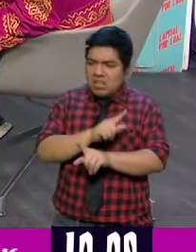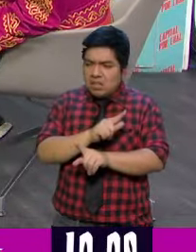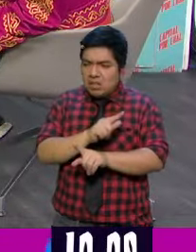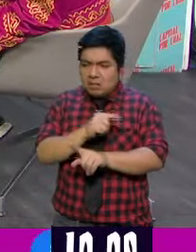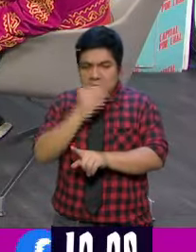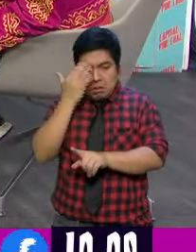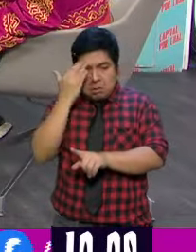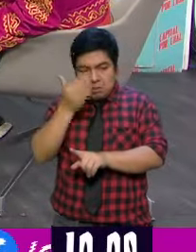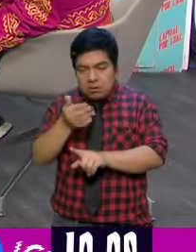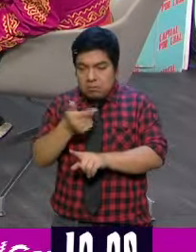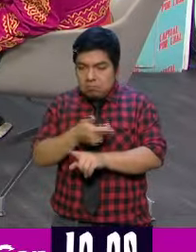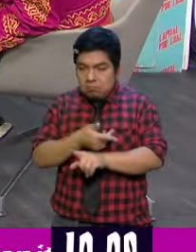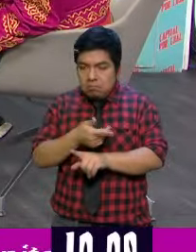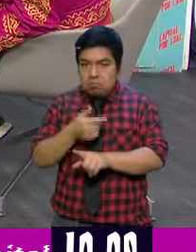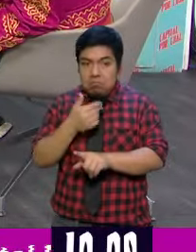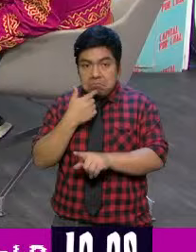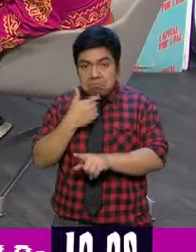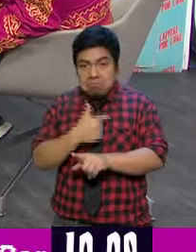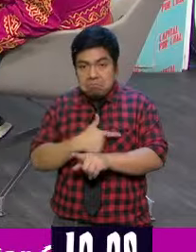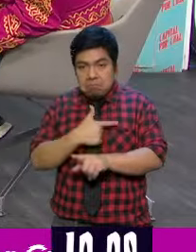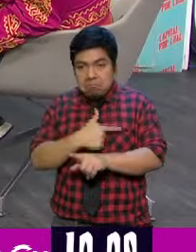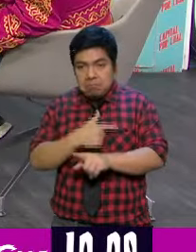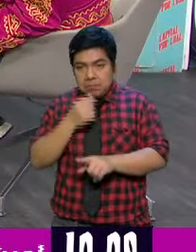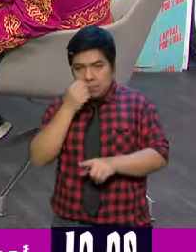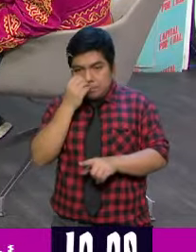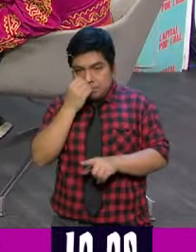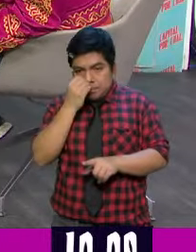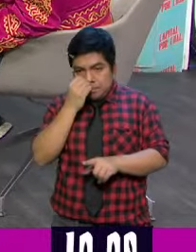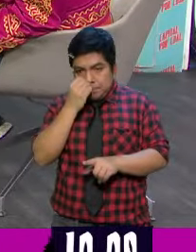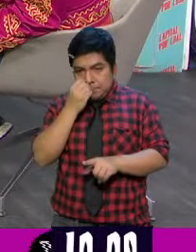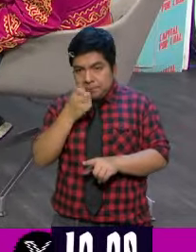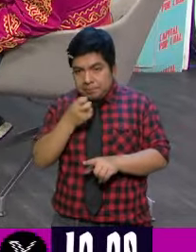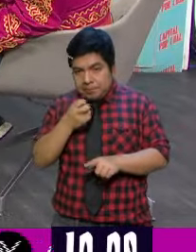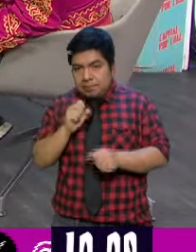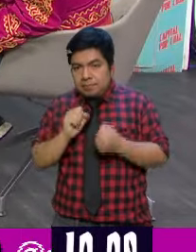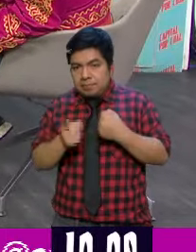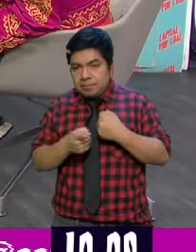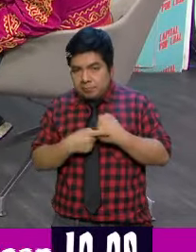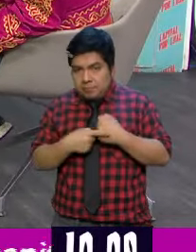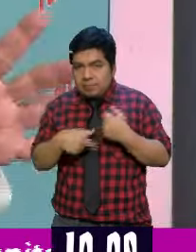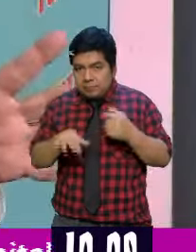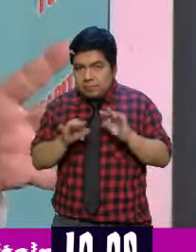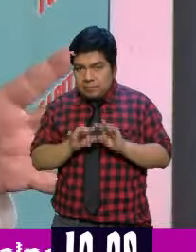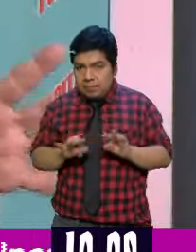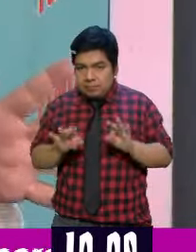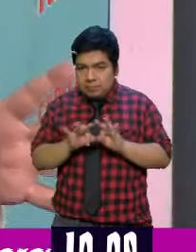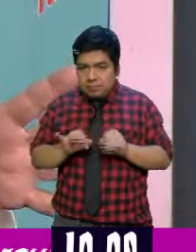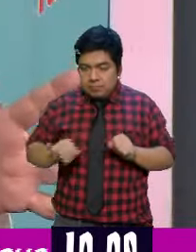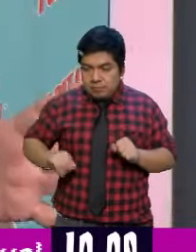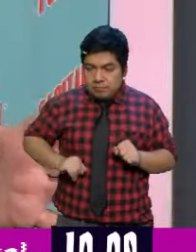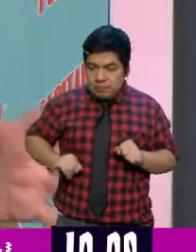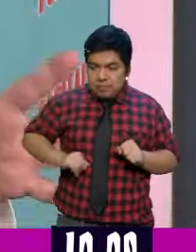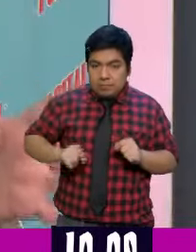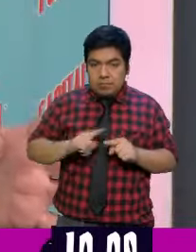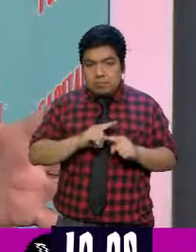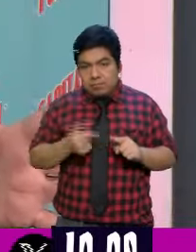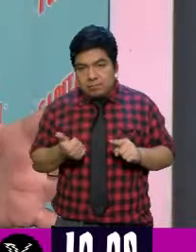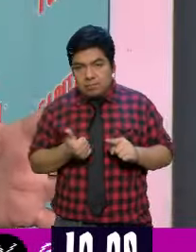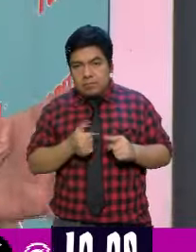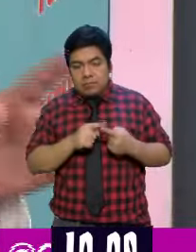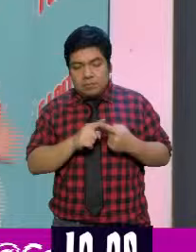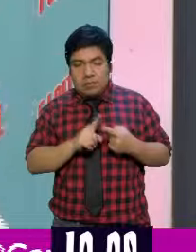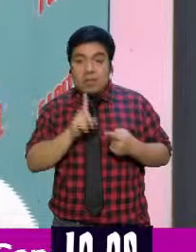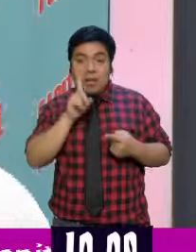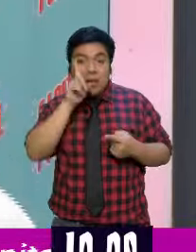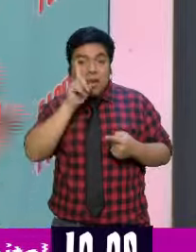no la conocía. Pero, qué bien, adelante. Hay una cosa interesante lo que dices. Entre otras prioridades que tenemos en este momento son la mujer, uh-huh.